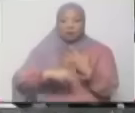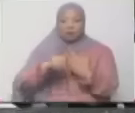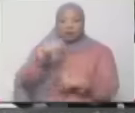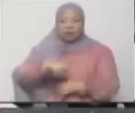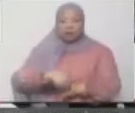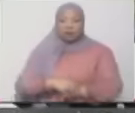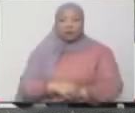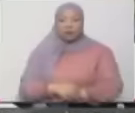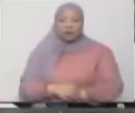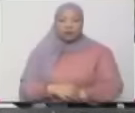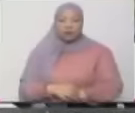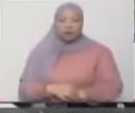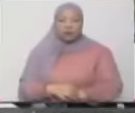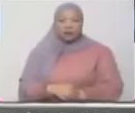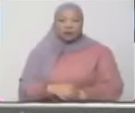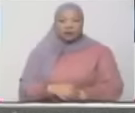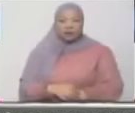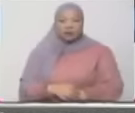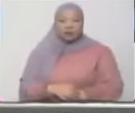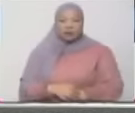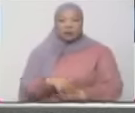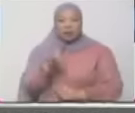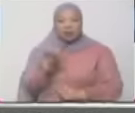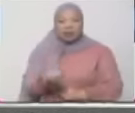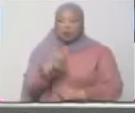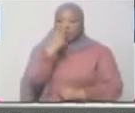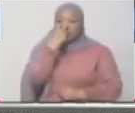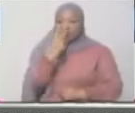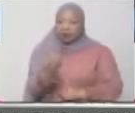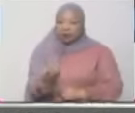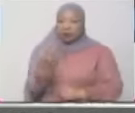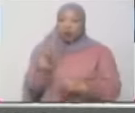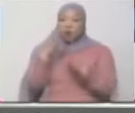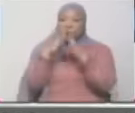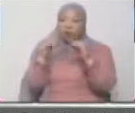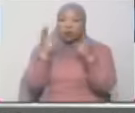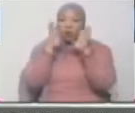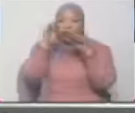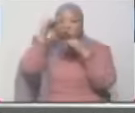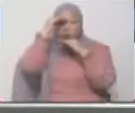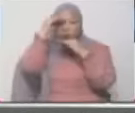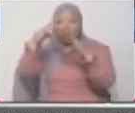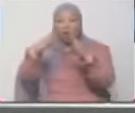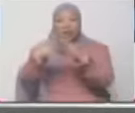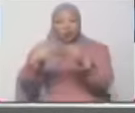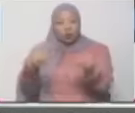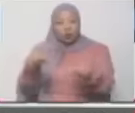Y he invitado, como ustedes ven, a ustedes.